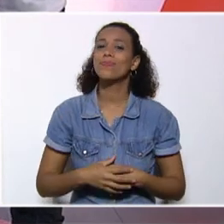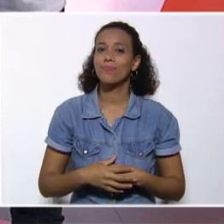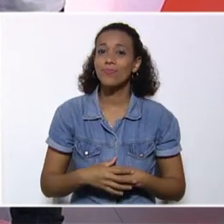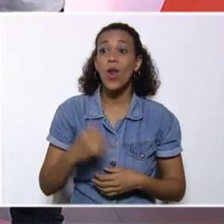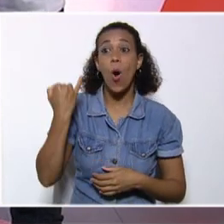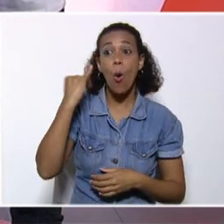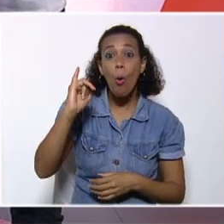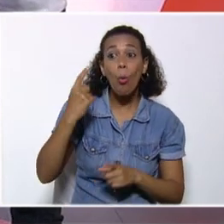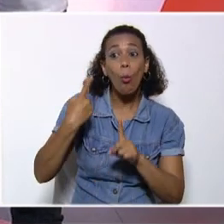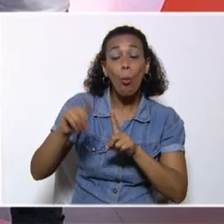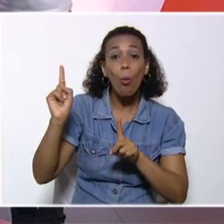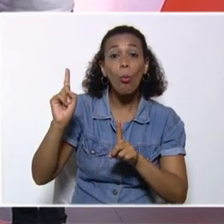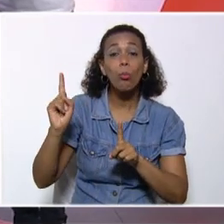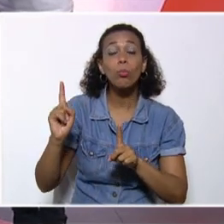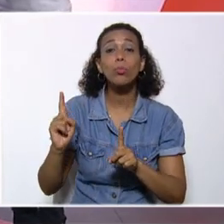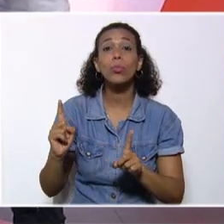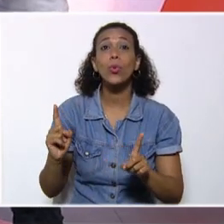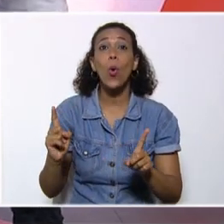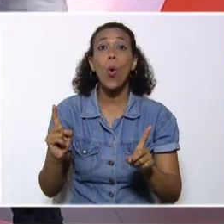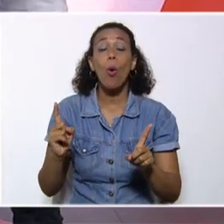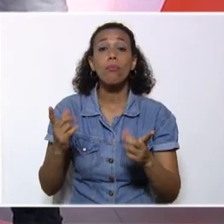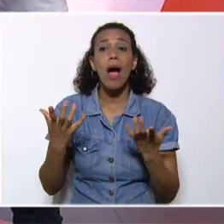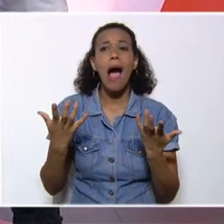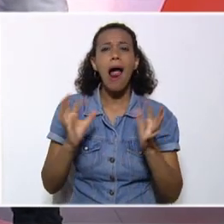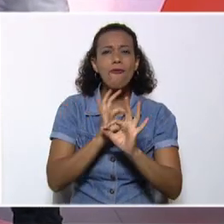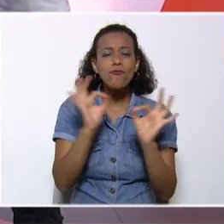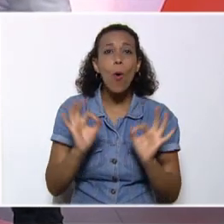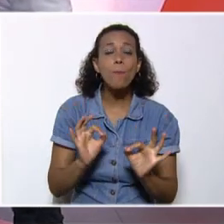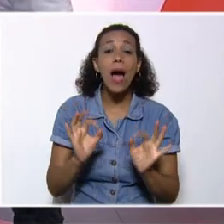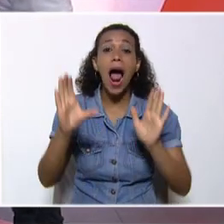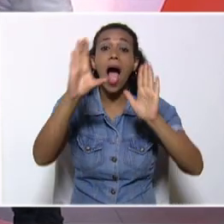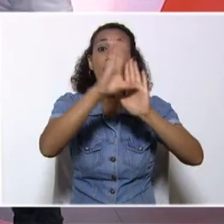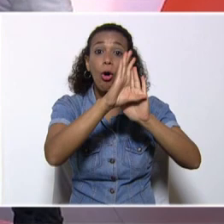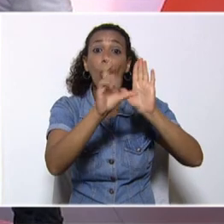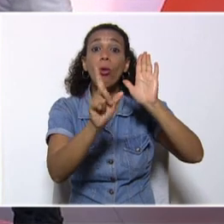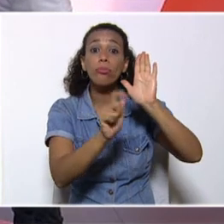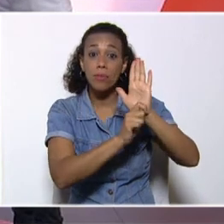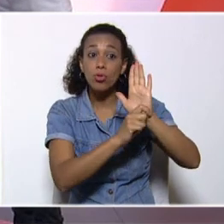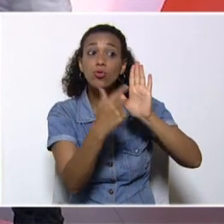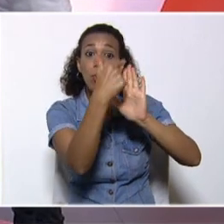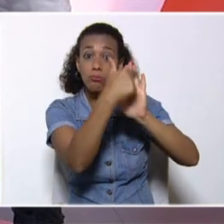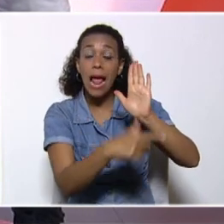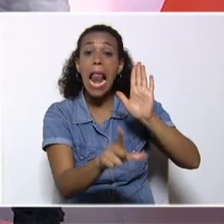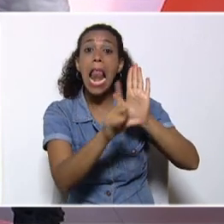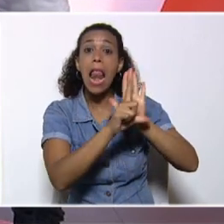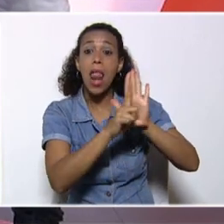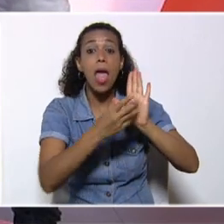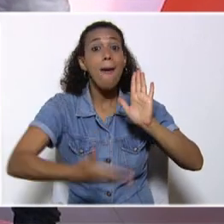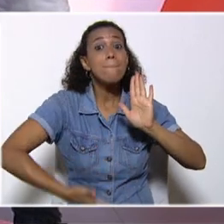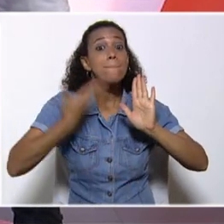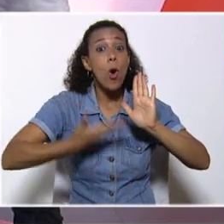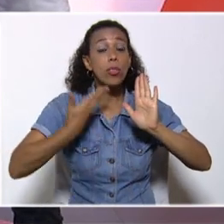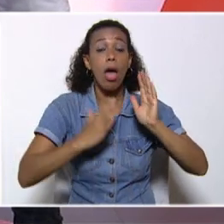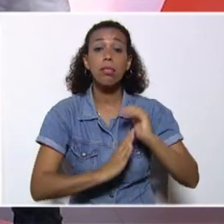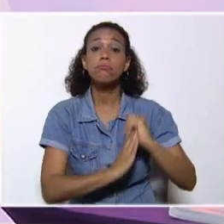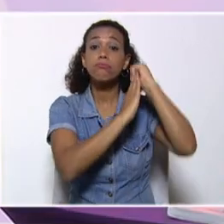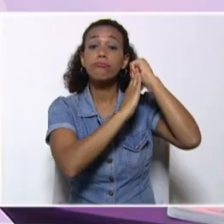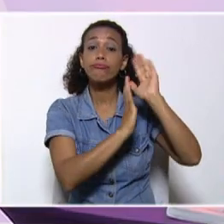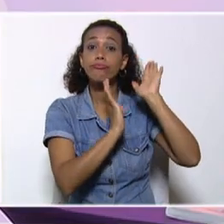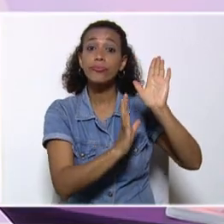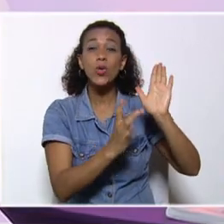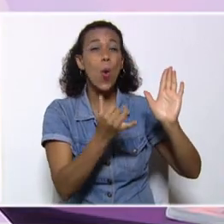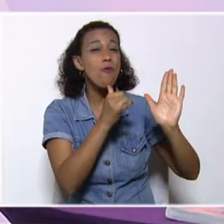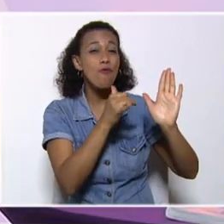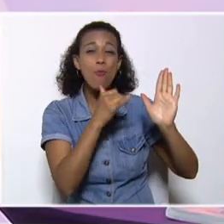tenemos otro instrumento que tiene gran importancia, como es la Constitución de la República Bolivariana de Venezuela. Allí obtenemos toda